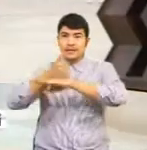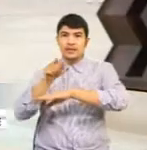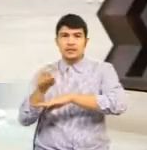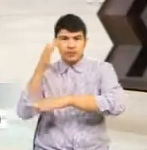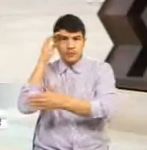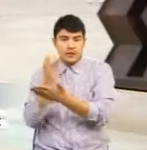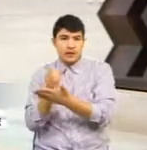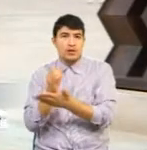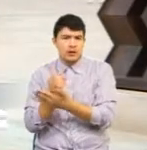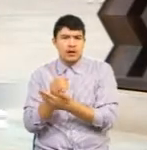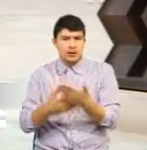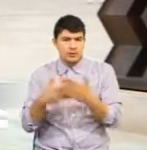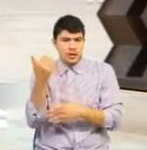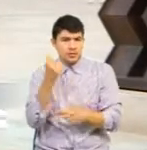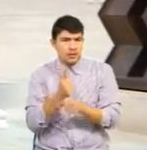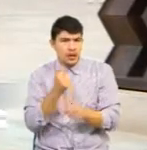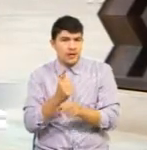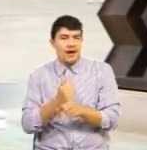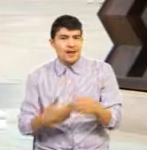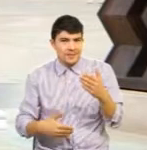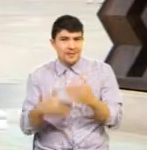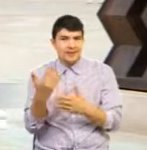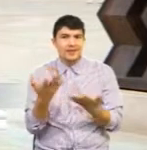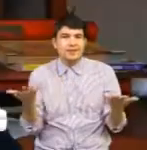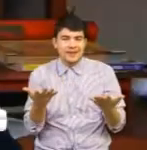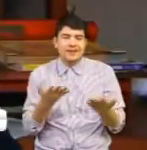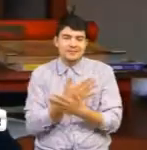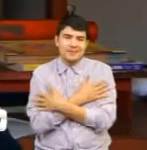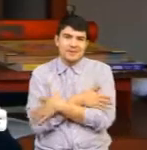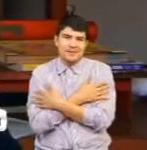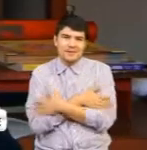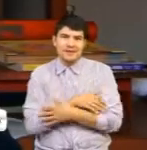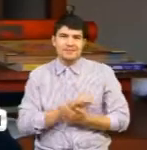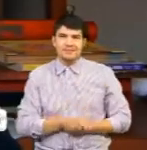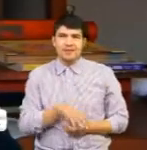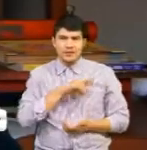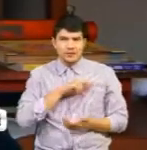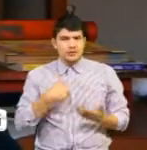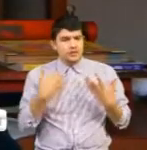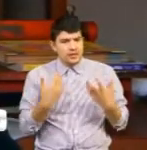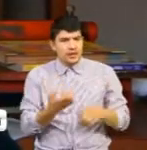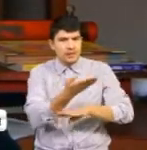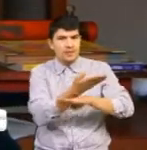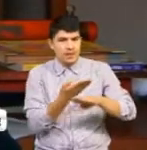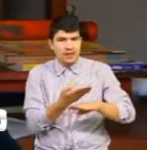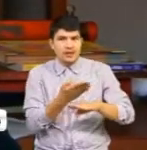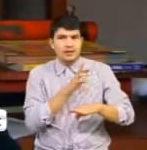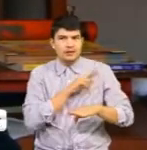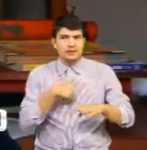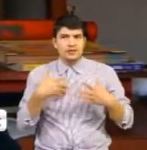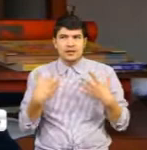que los trabajos ahora se inicien empezando por pamplona queremos muy comedidamente solicitarle